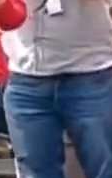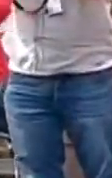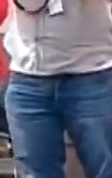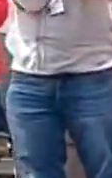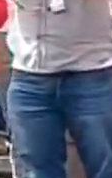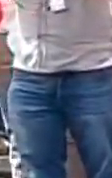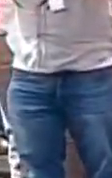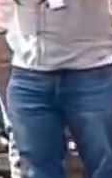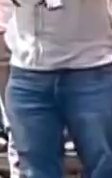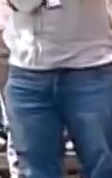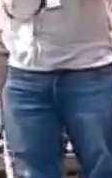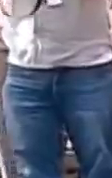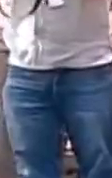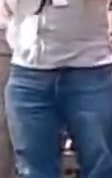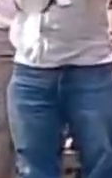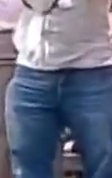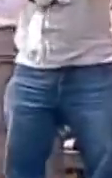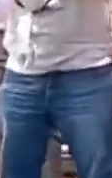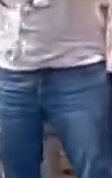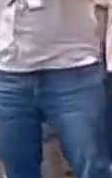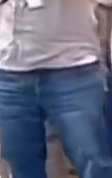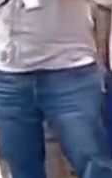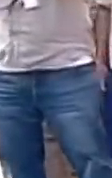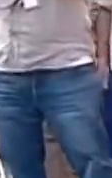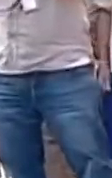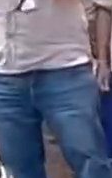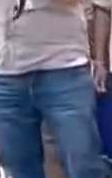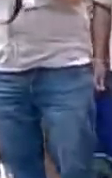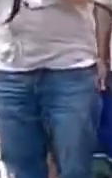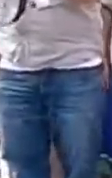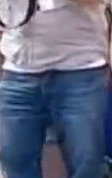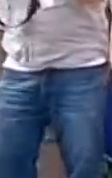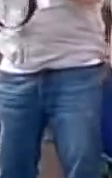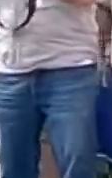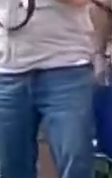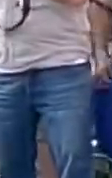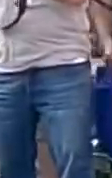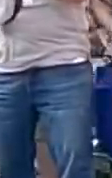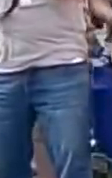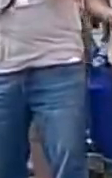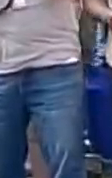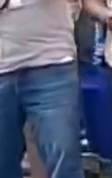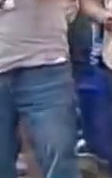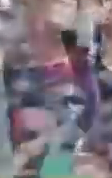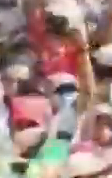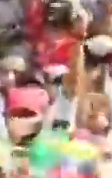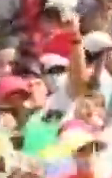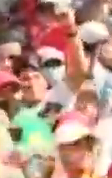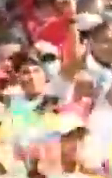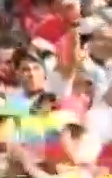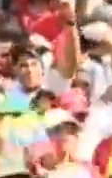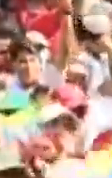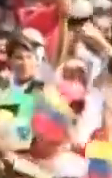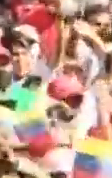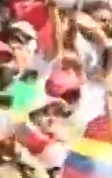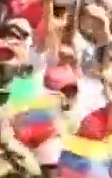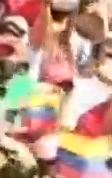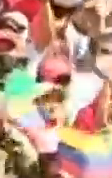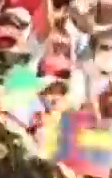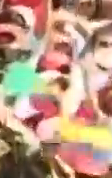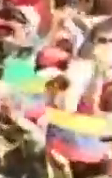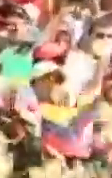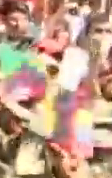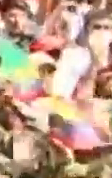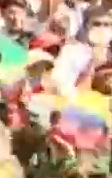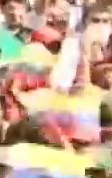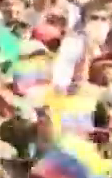del año 2002, cuando se marcó toda la historia de Venezuela en una hora oscura del oscurantismo, una hora donde